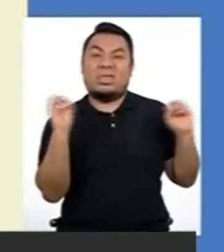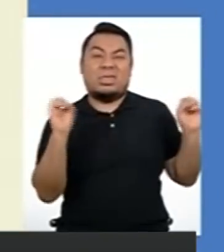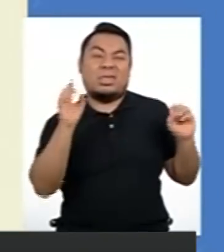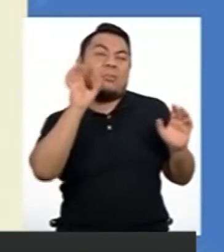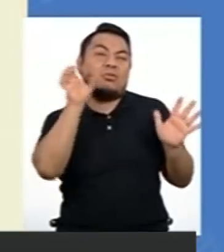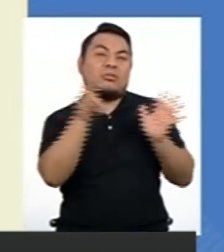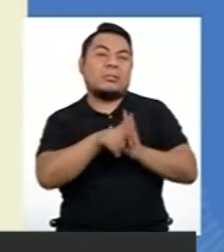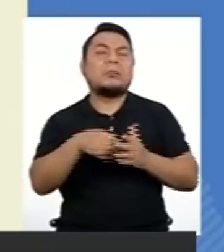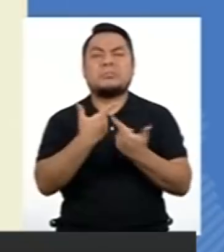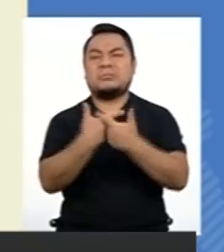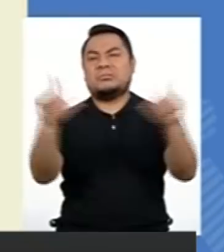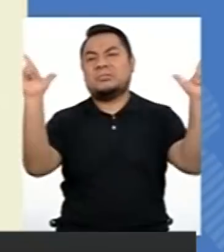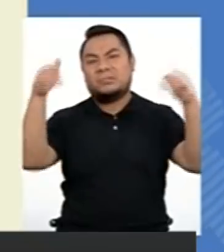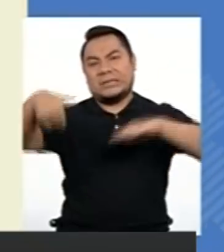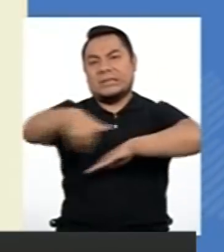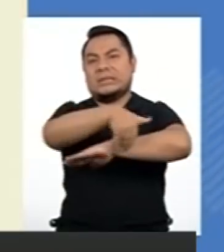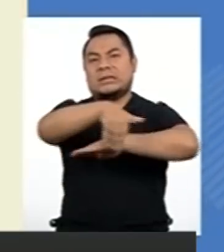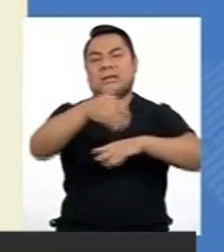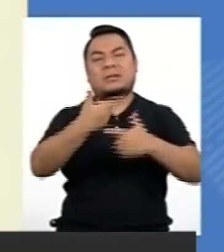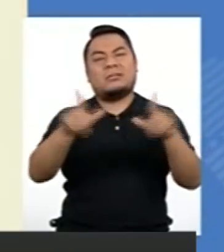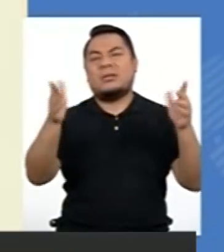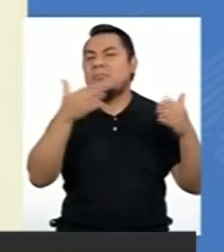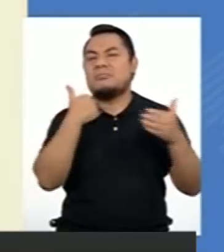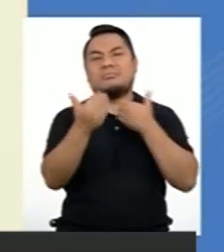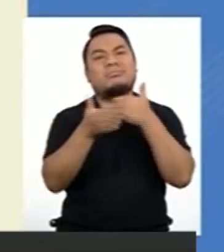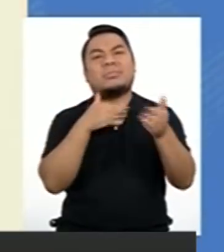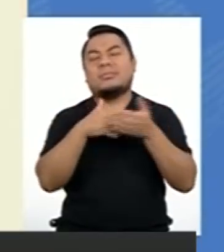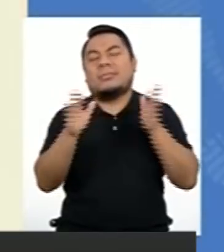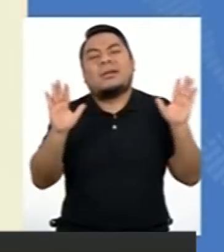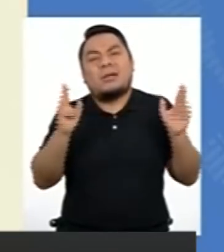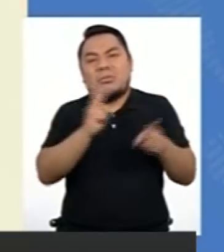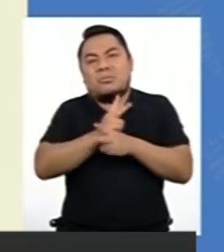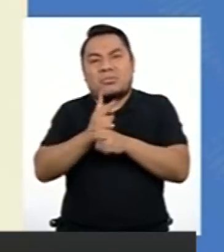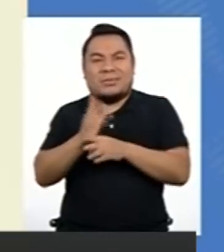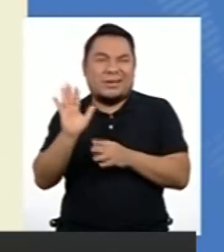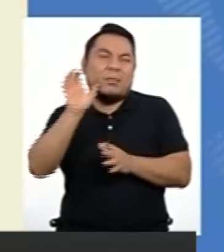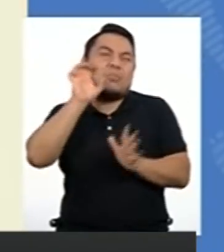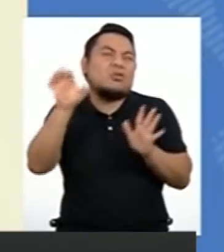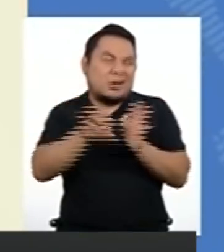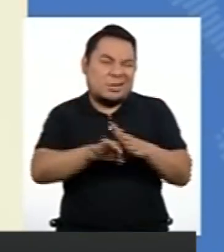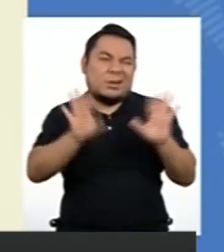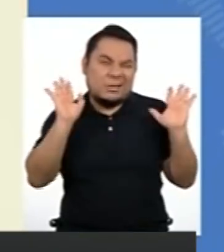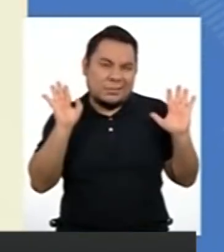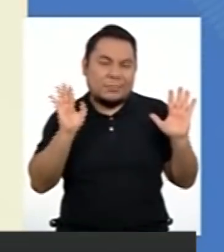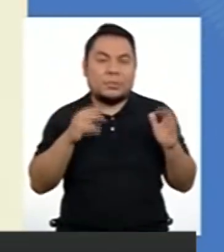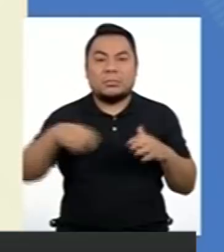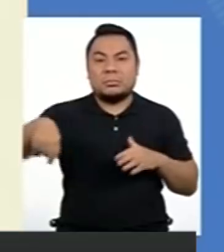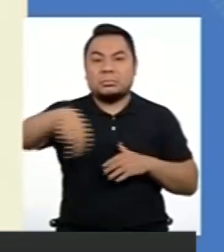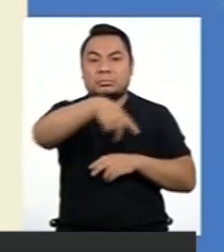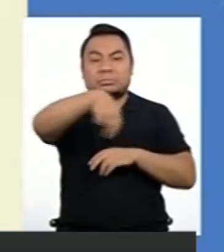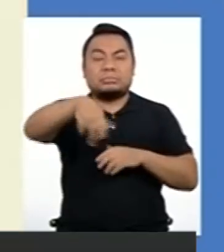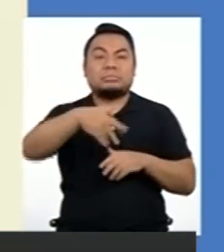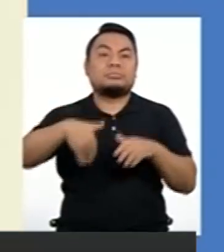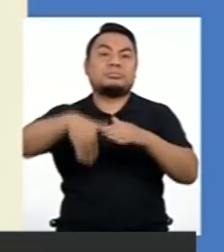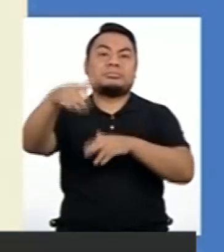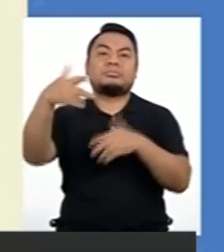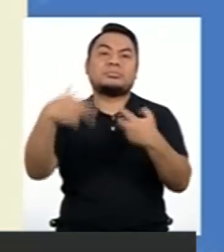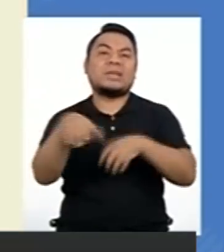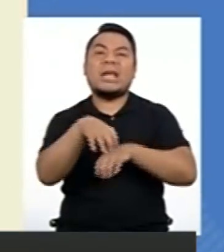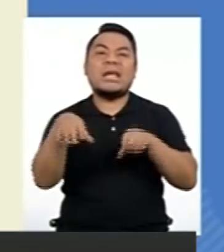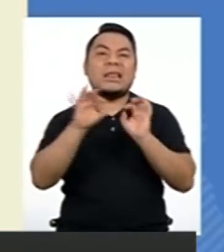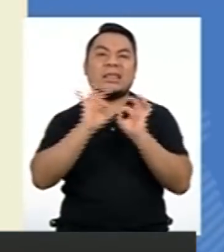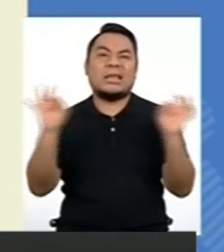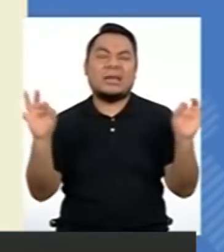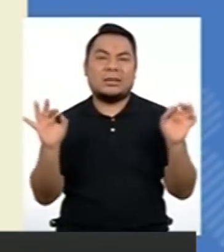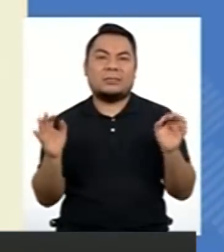Si es que simplemente nos enteramos de que llegó el COVID-19 dentro de nuestras fronteras y no